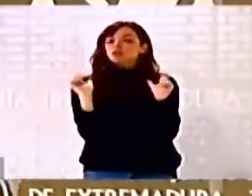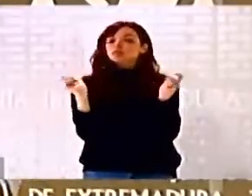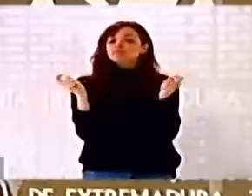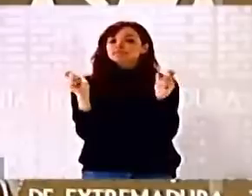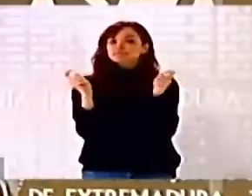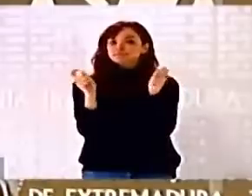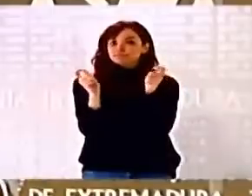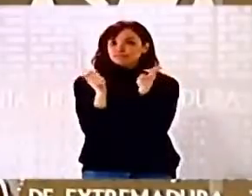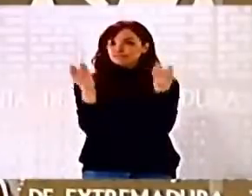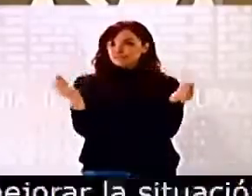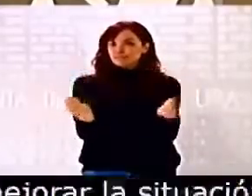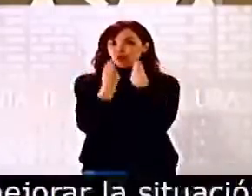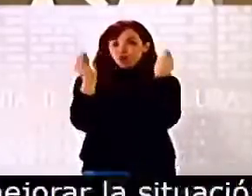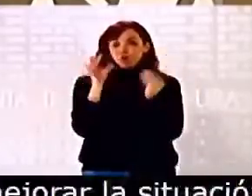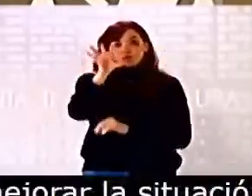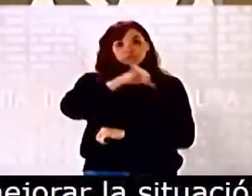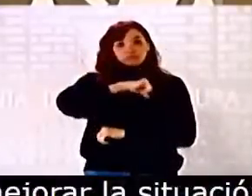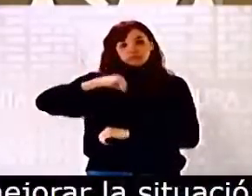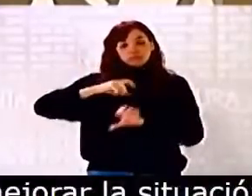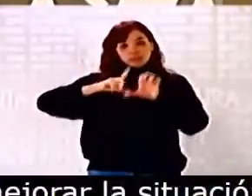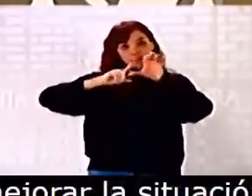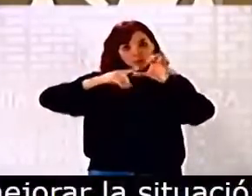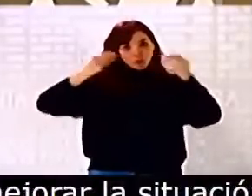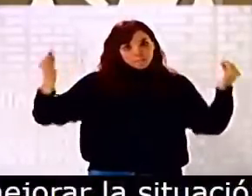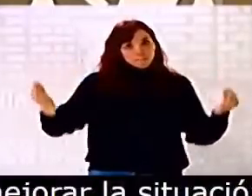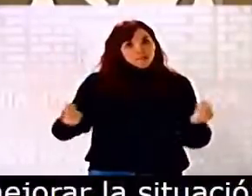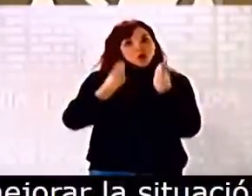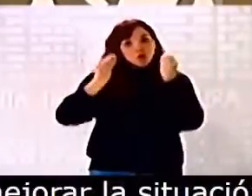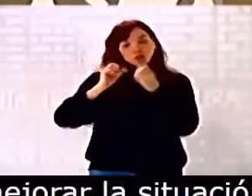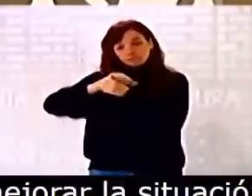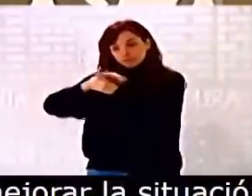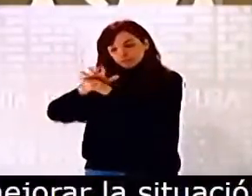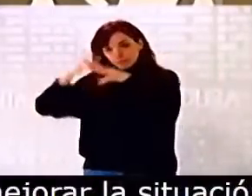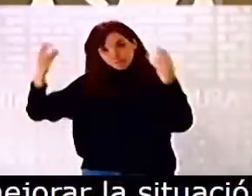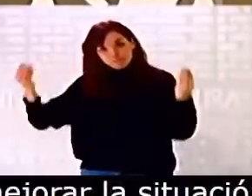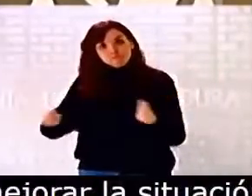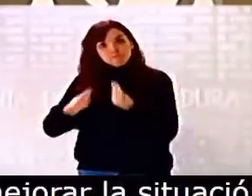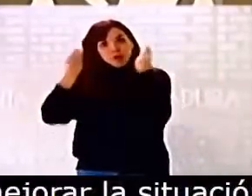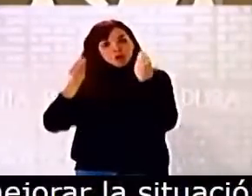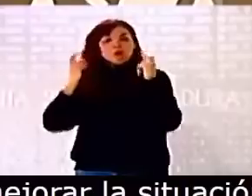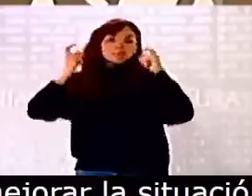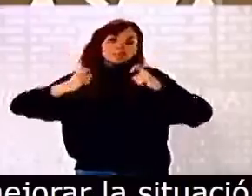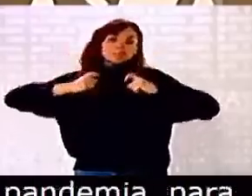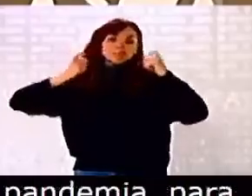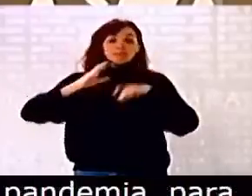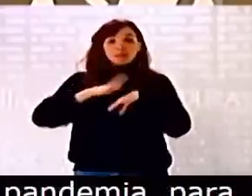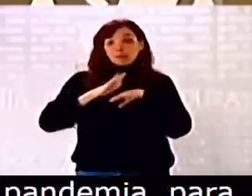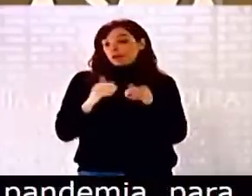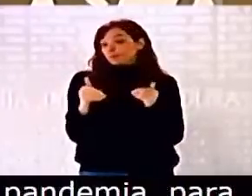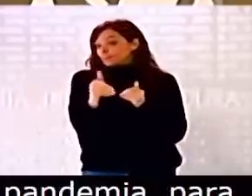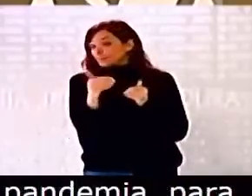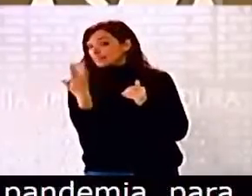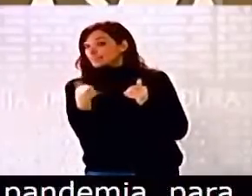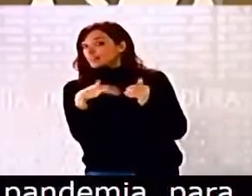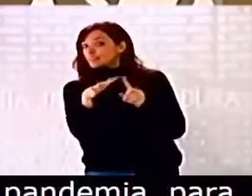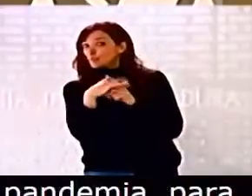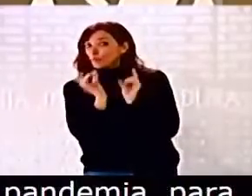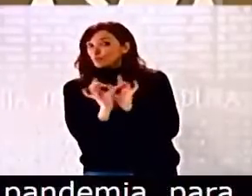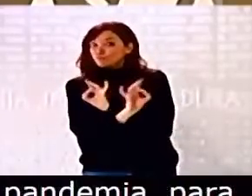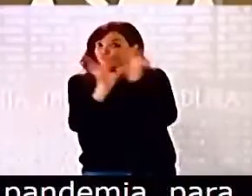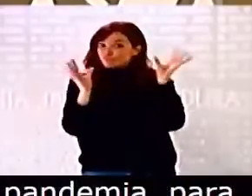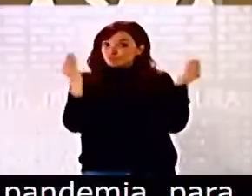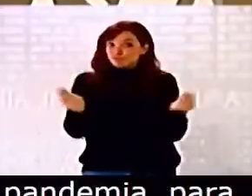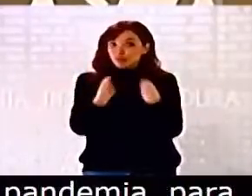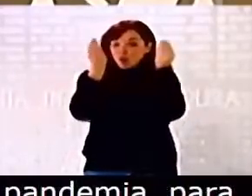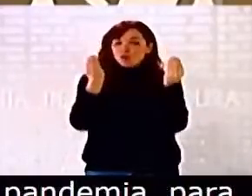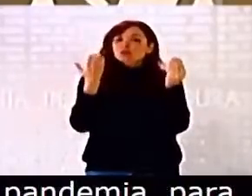de la comunidad autónoma, mejorar la situación de la pandemia, para que, en cuanto haya algo de luz,